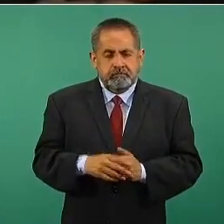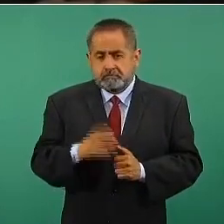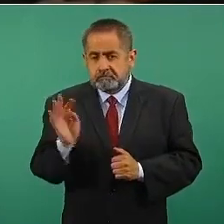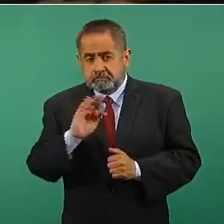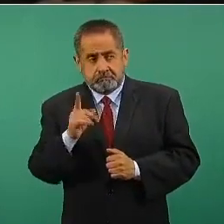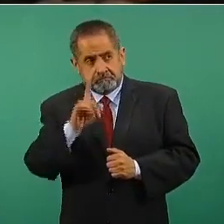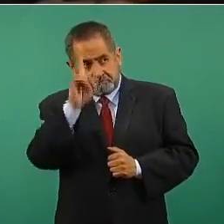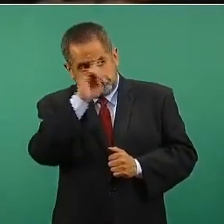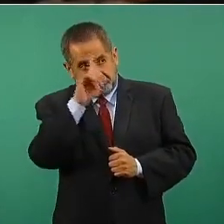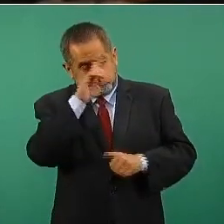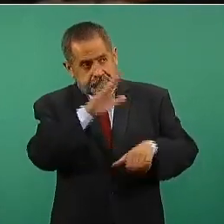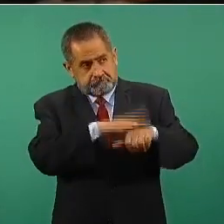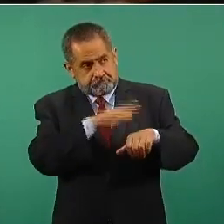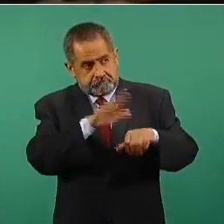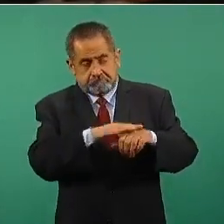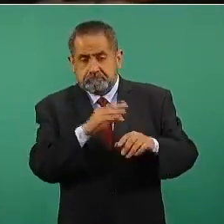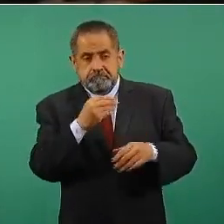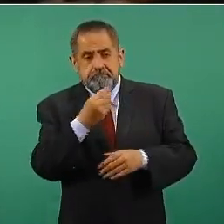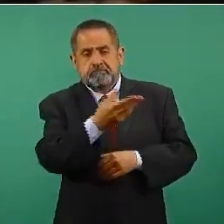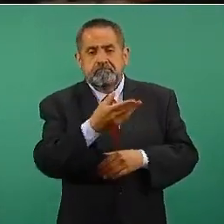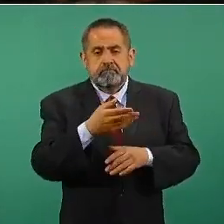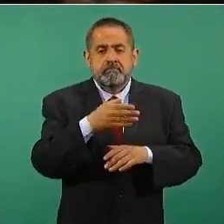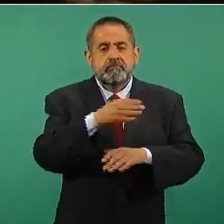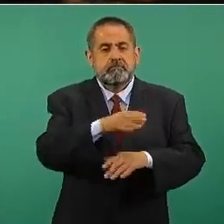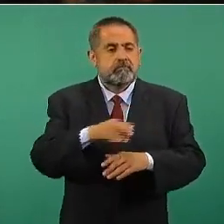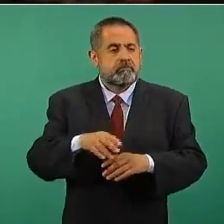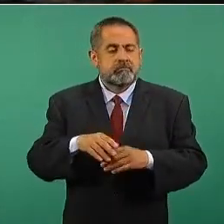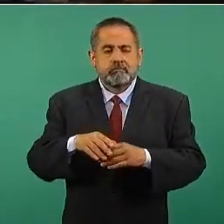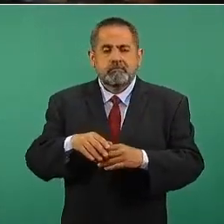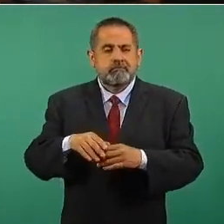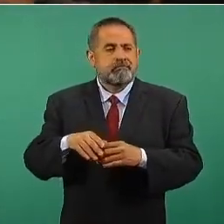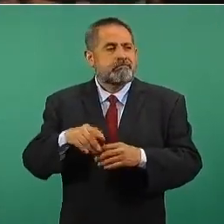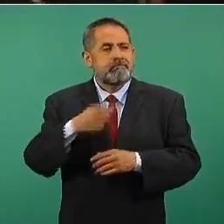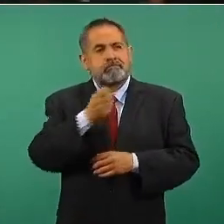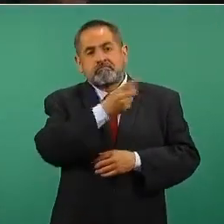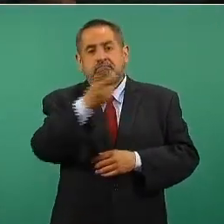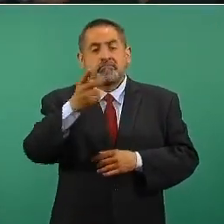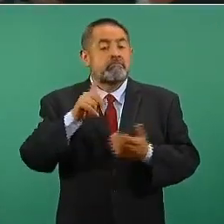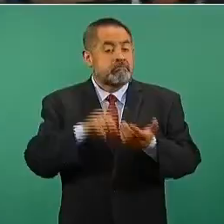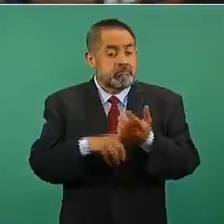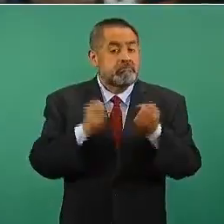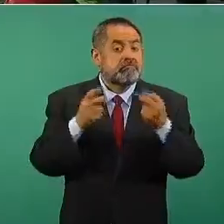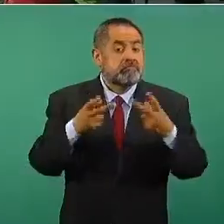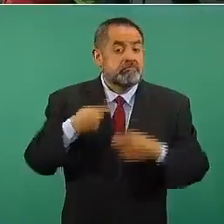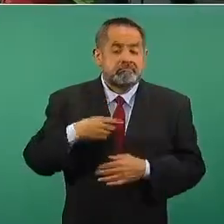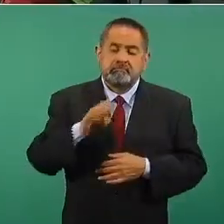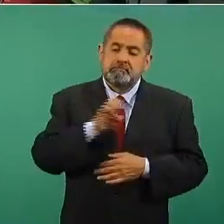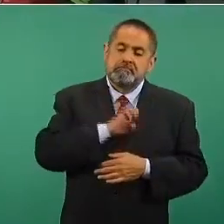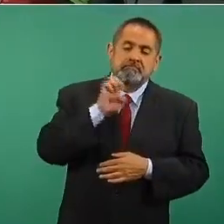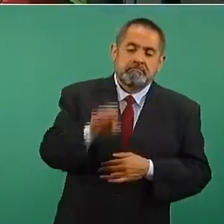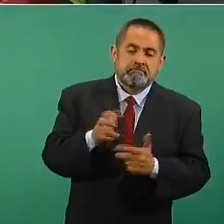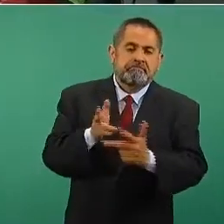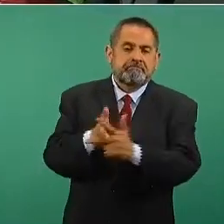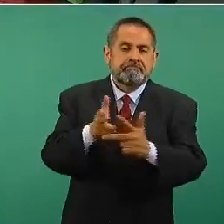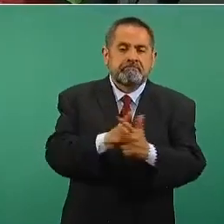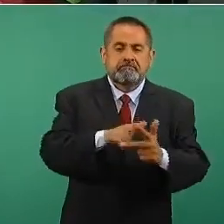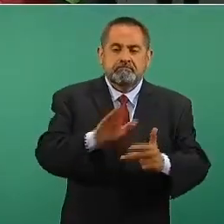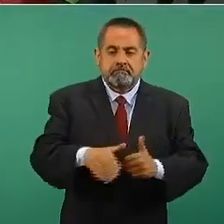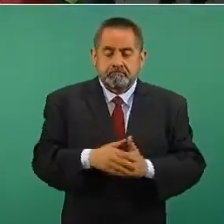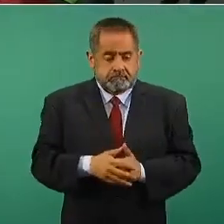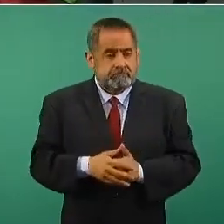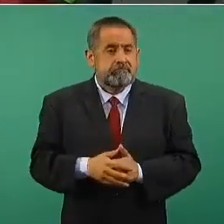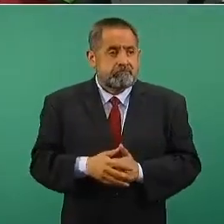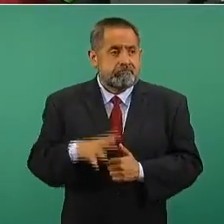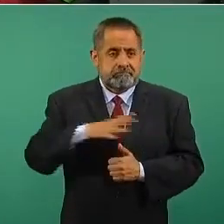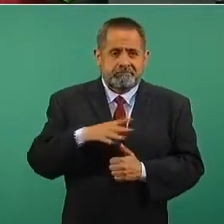sugerir el punto sobre las víctimas de odio. Se lo menciono porque en Sin Censura entrevistamos a 2